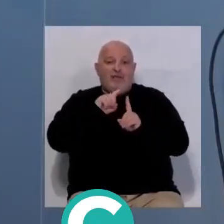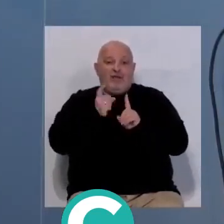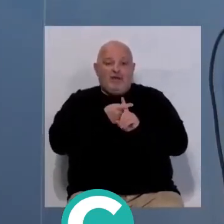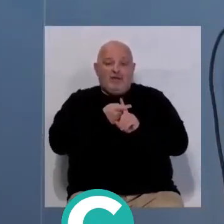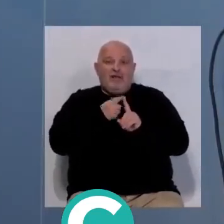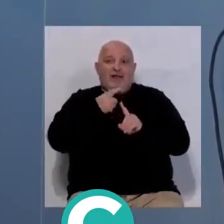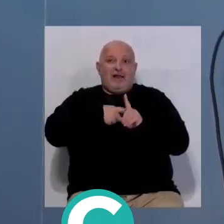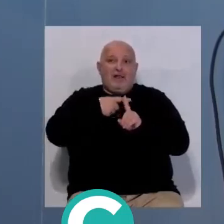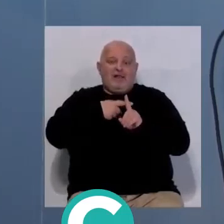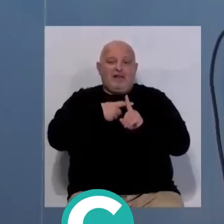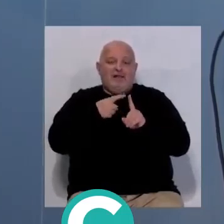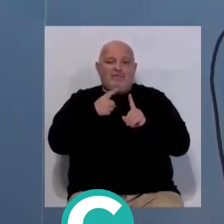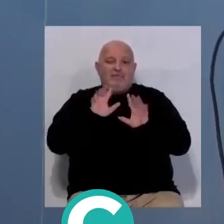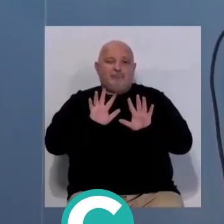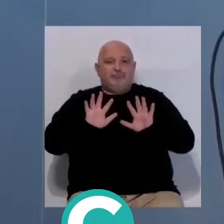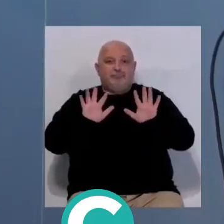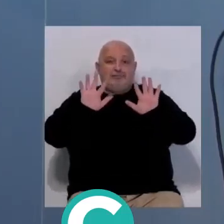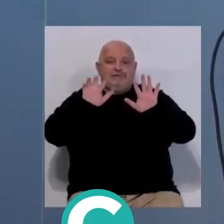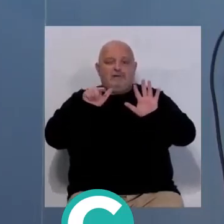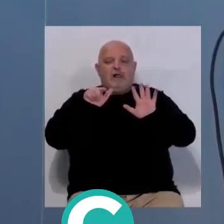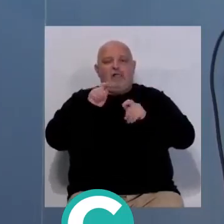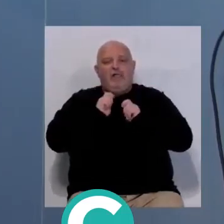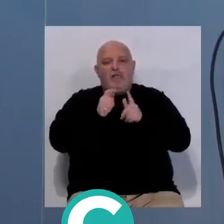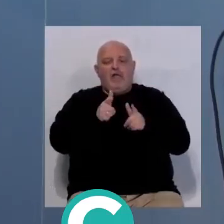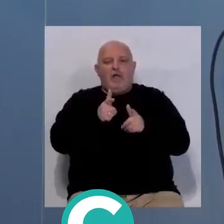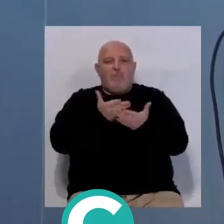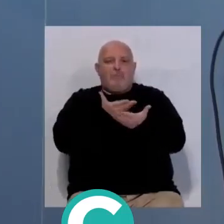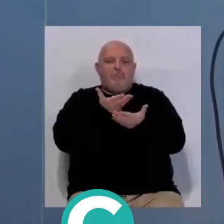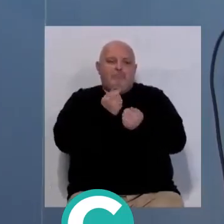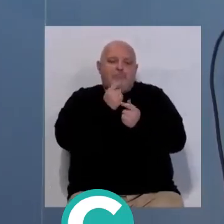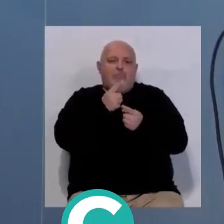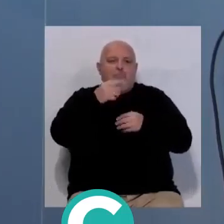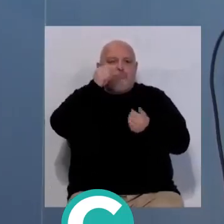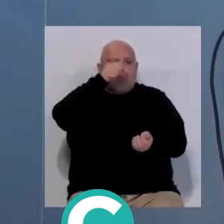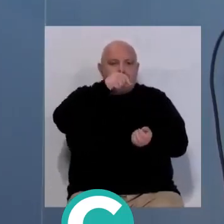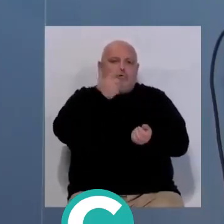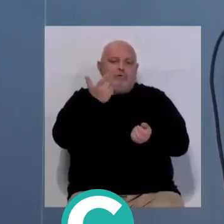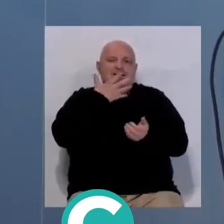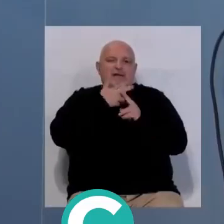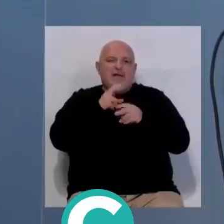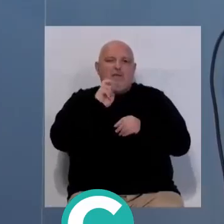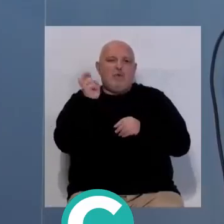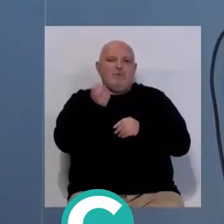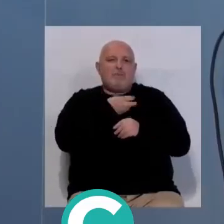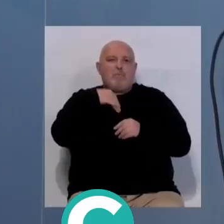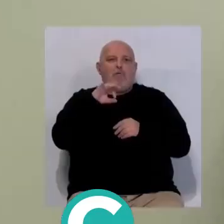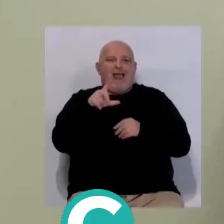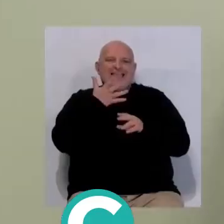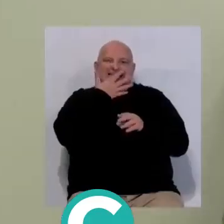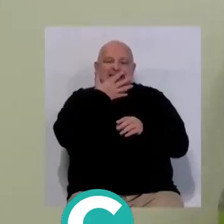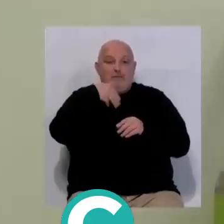diagnóstico y del grado de extensión que tenga, se le va a proponer al paciente un tratamiento que se conoce como multimodal, en el que